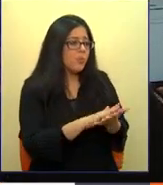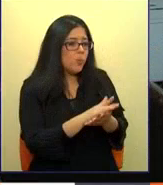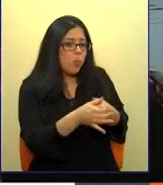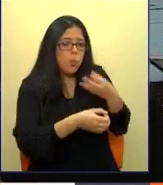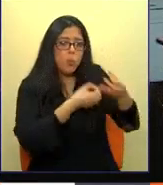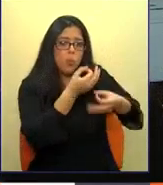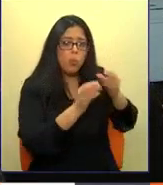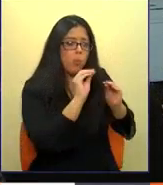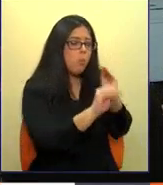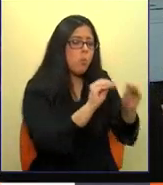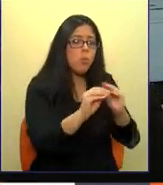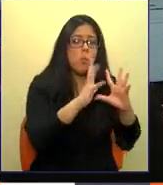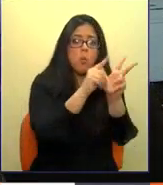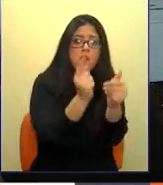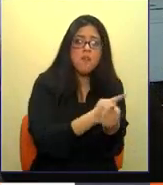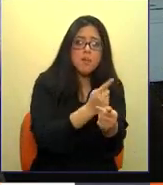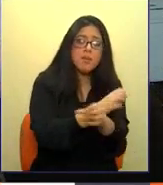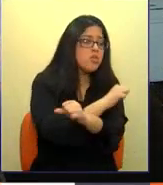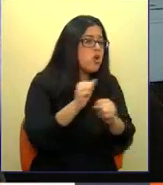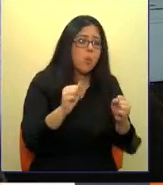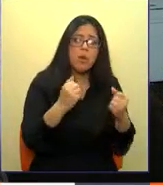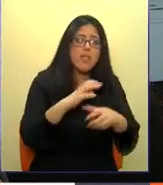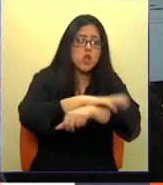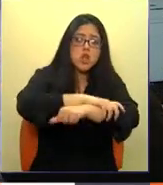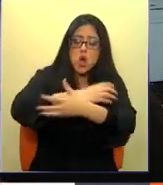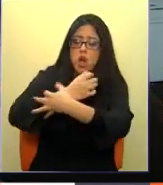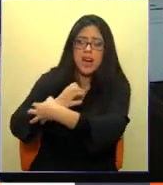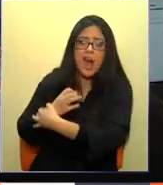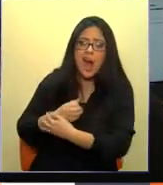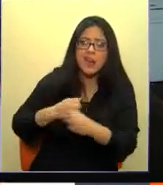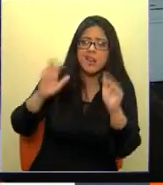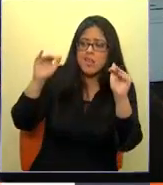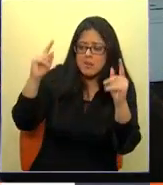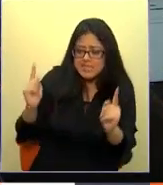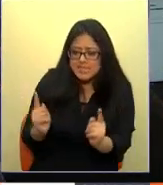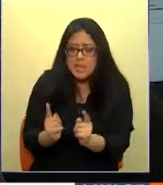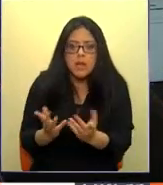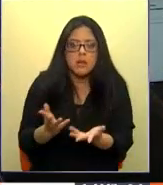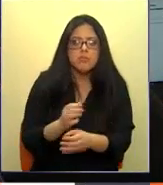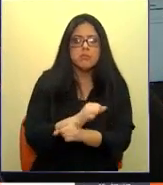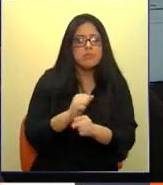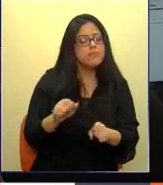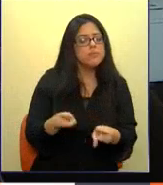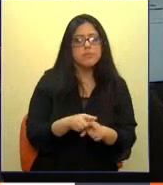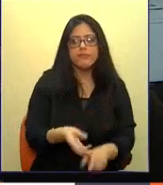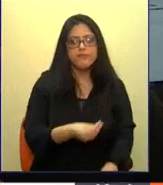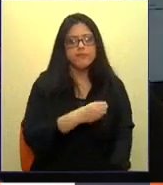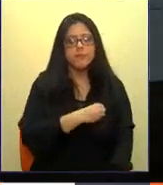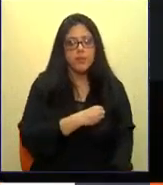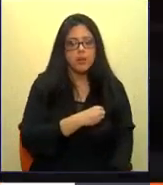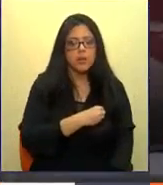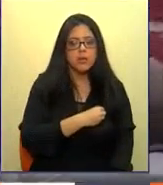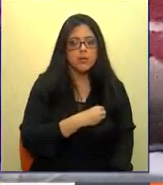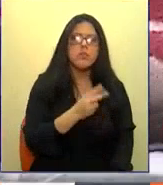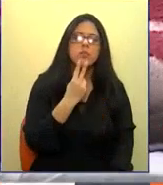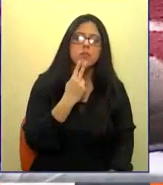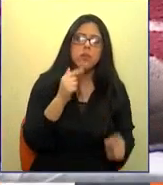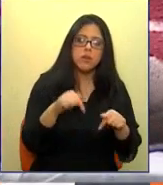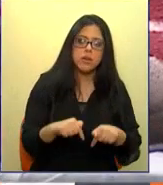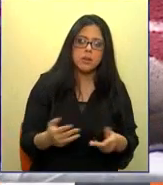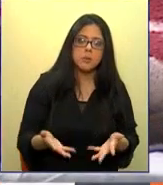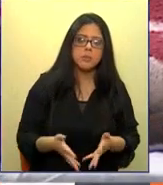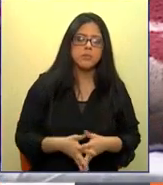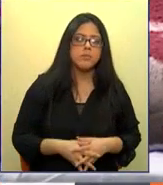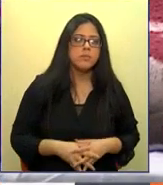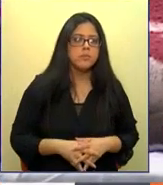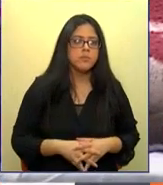familia que no se podían despedir, que no lo podían tocar, creo que ha sido de las cosas más tristes que nos ha tocado vivir. Por estos